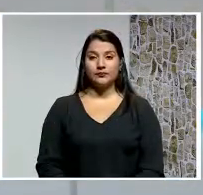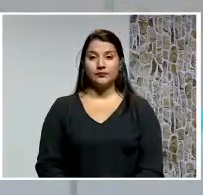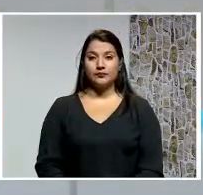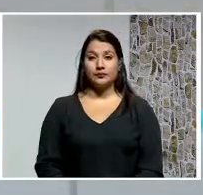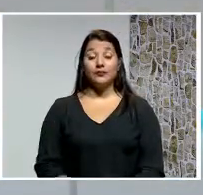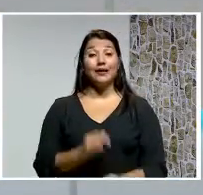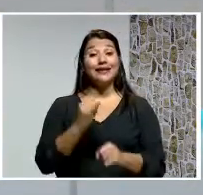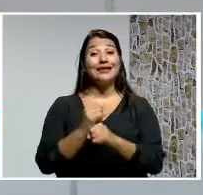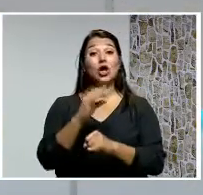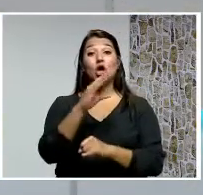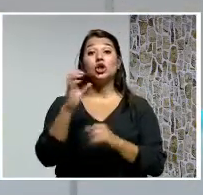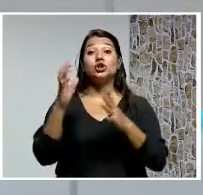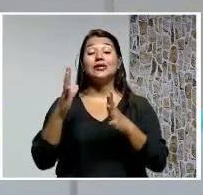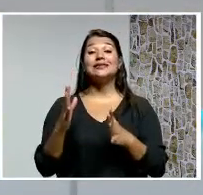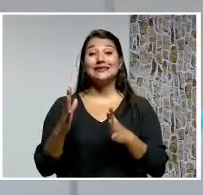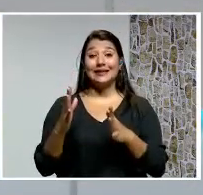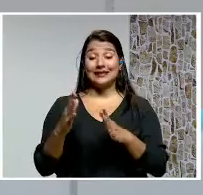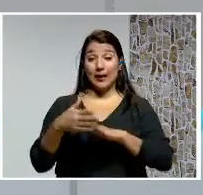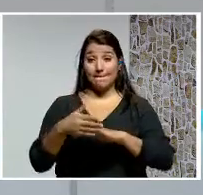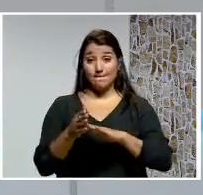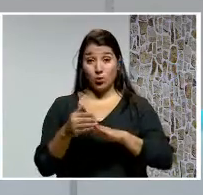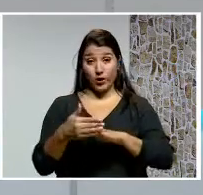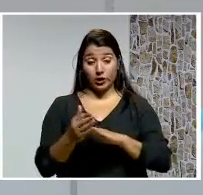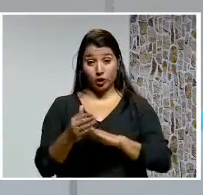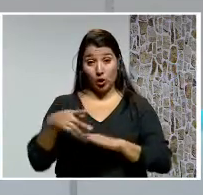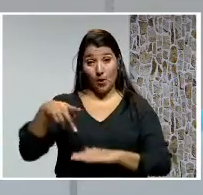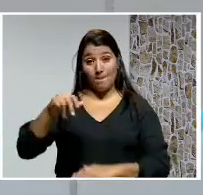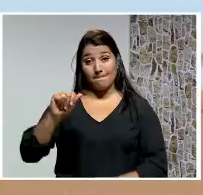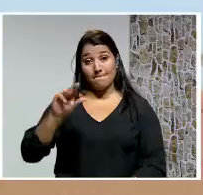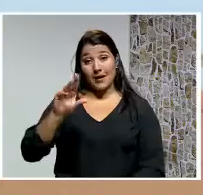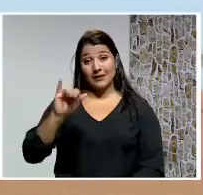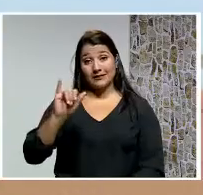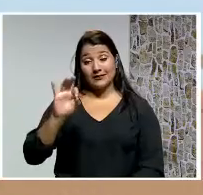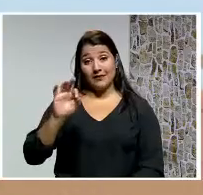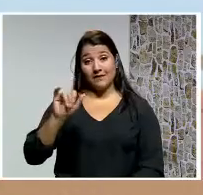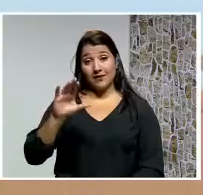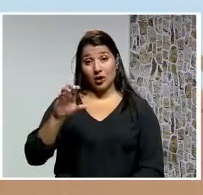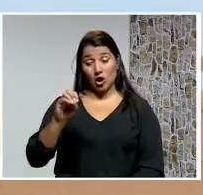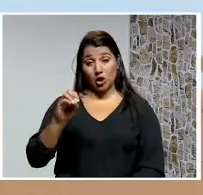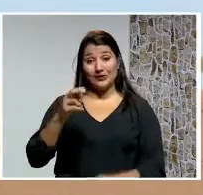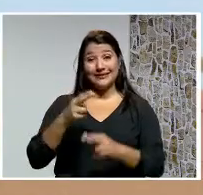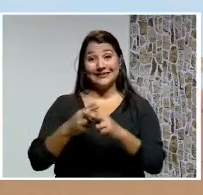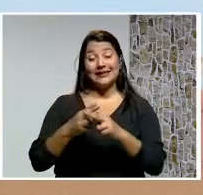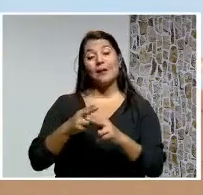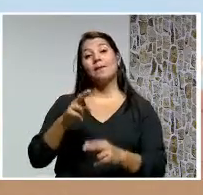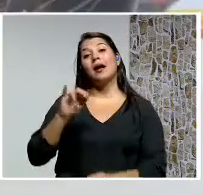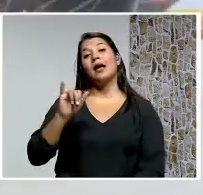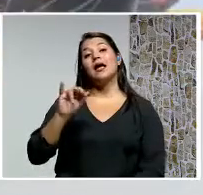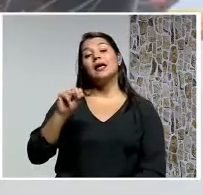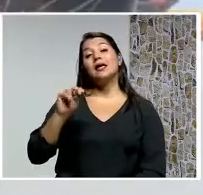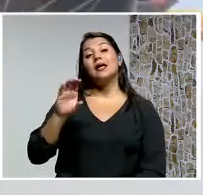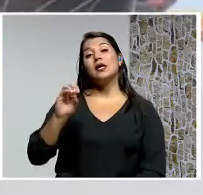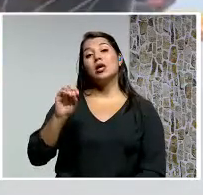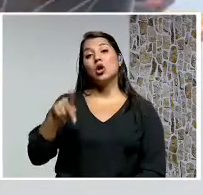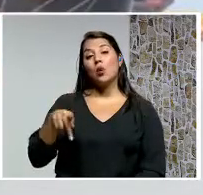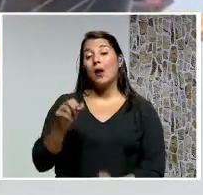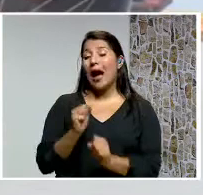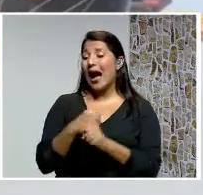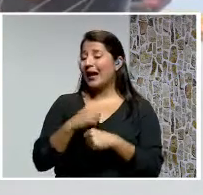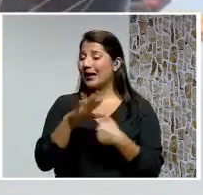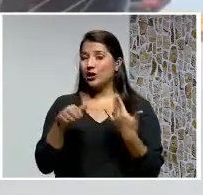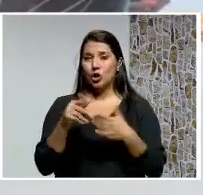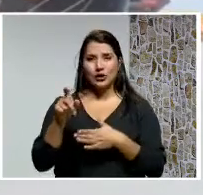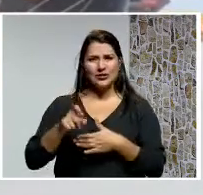El Instituto Costarricense de Puertos del Pacífico, INCOP, intensificará los protocolos preventivos para evitar el ingreso